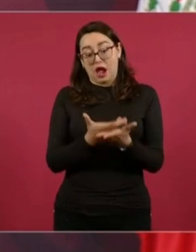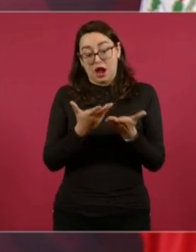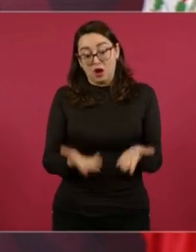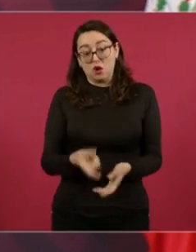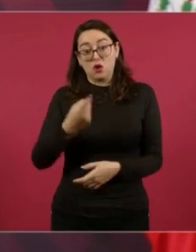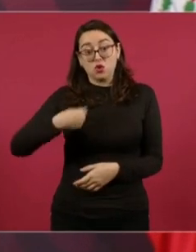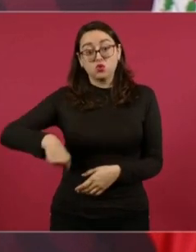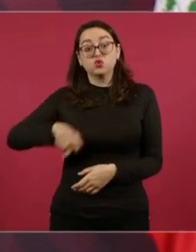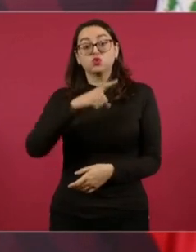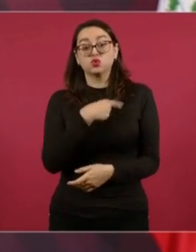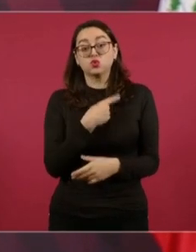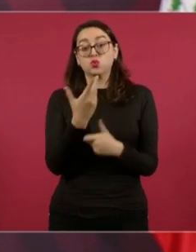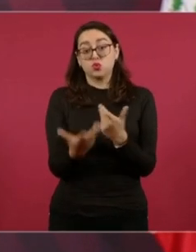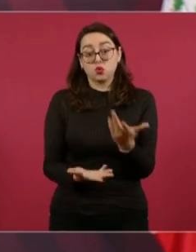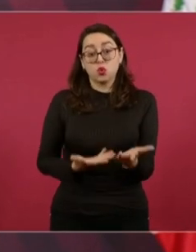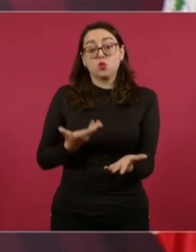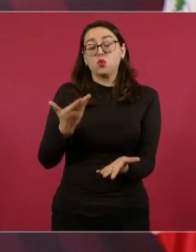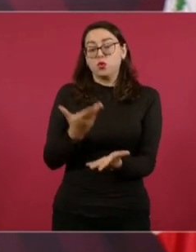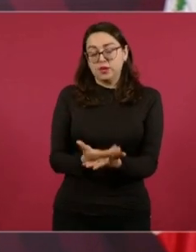son